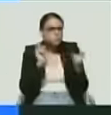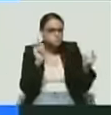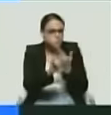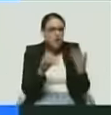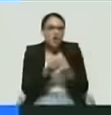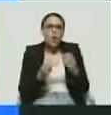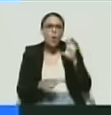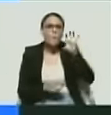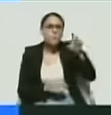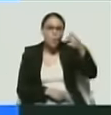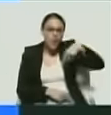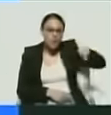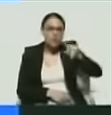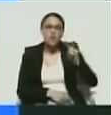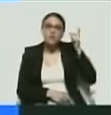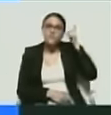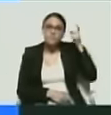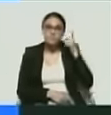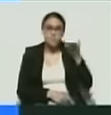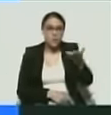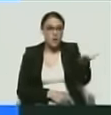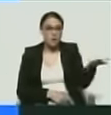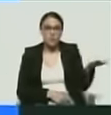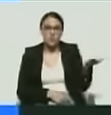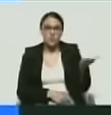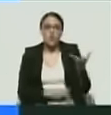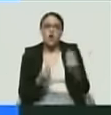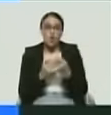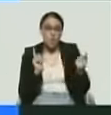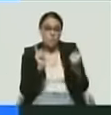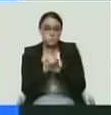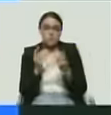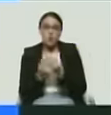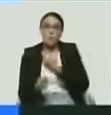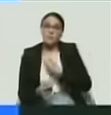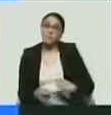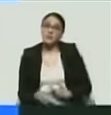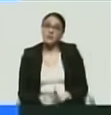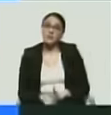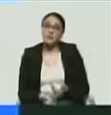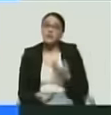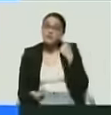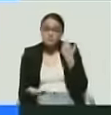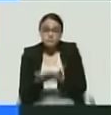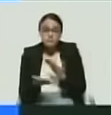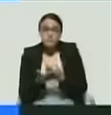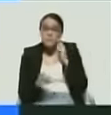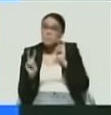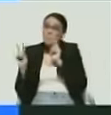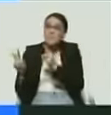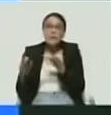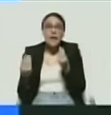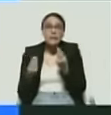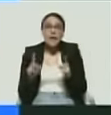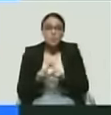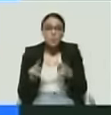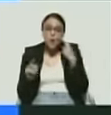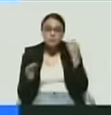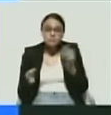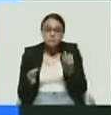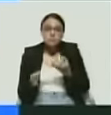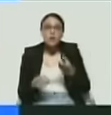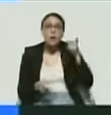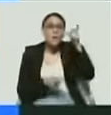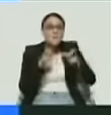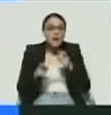Venezuela hacia el presidente Nicolás Maduro. Basta con ver pueblitos de los más pequeños, son cientos de